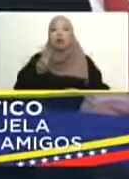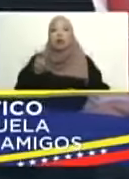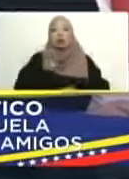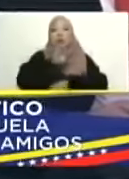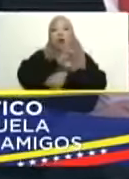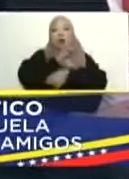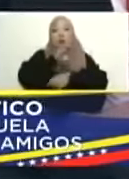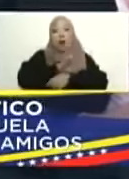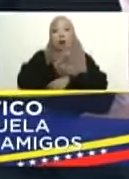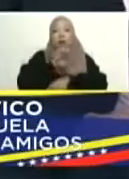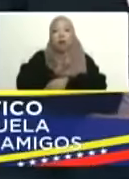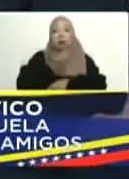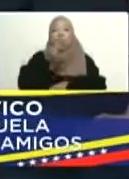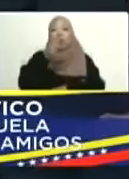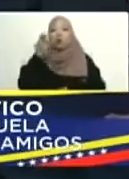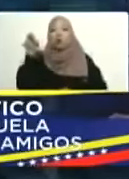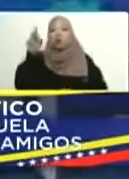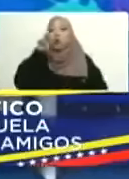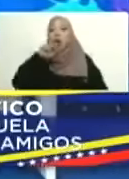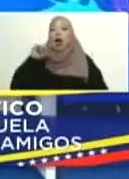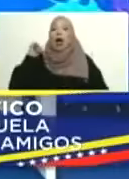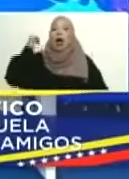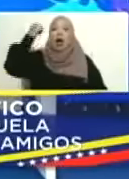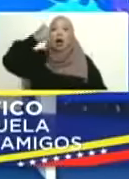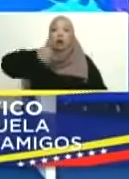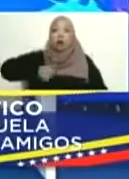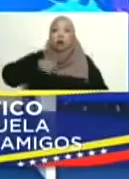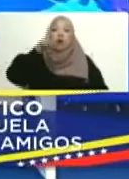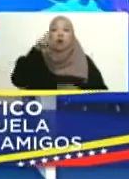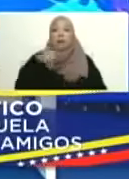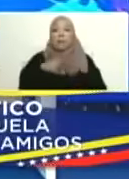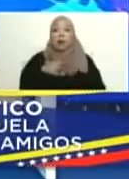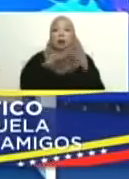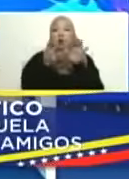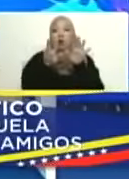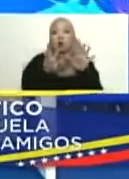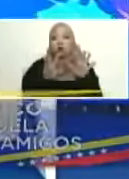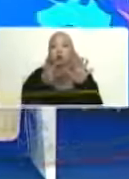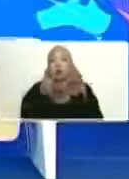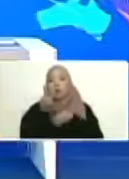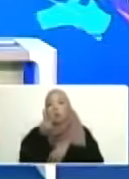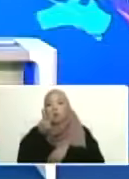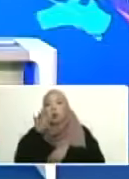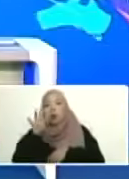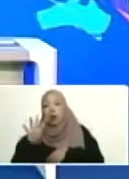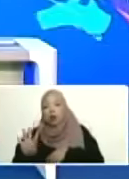años. Y en 1824 consolida con las batallas de Junín